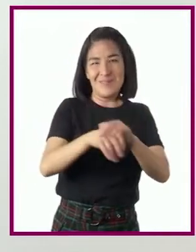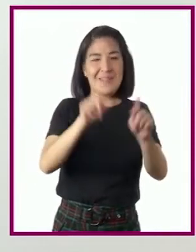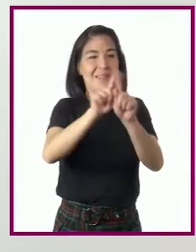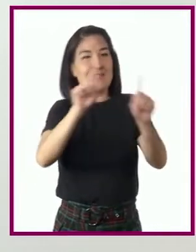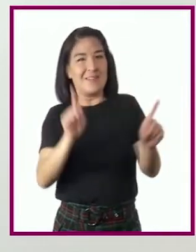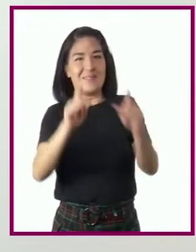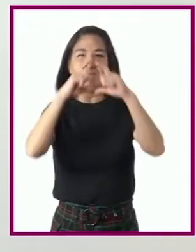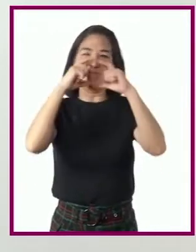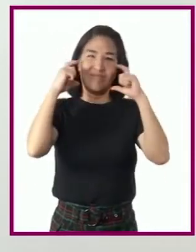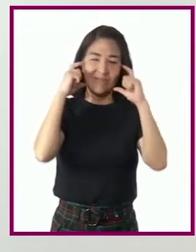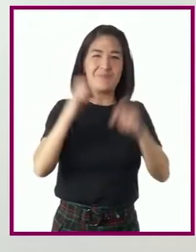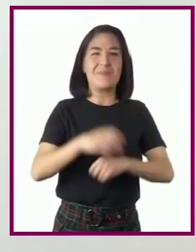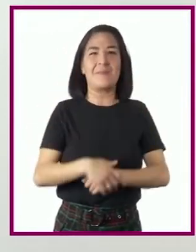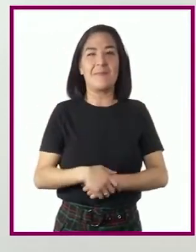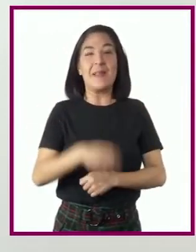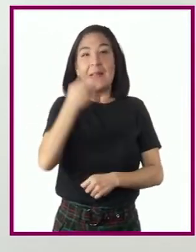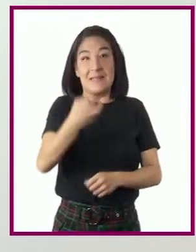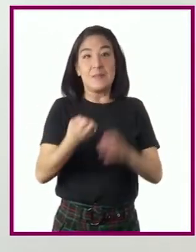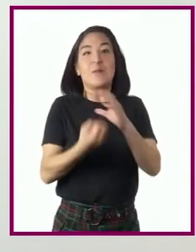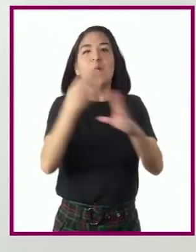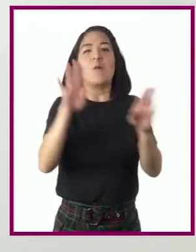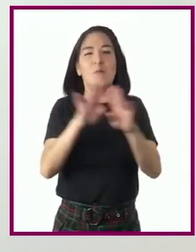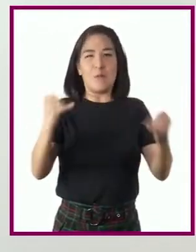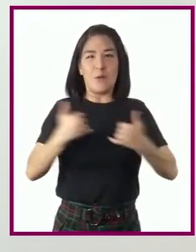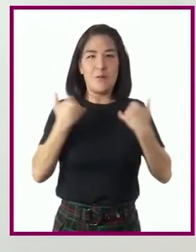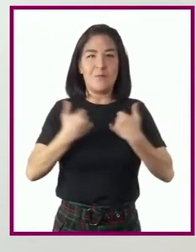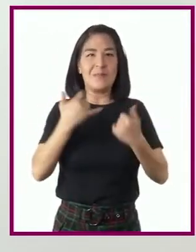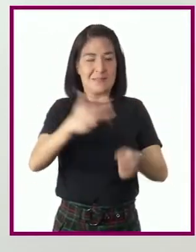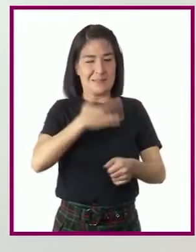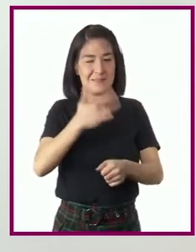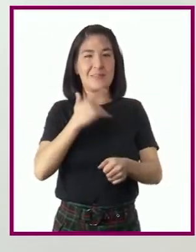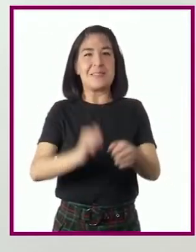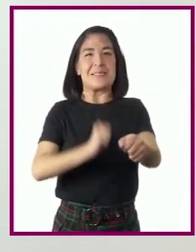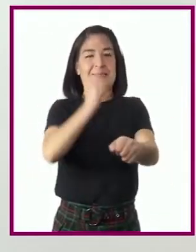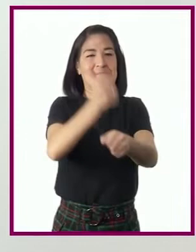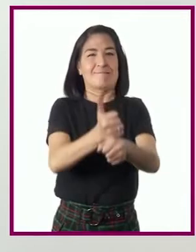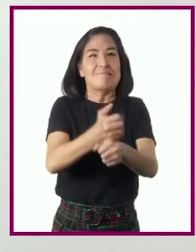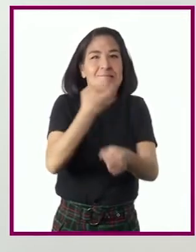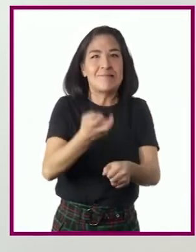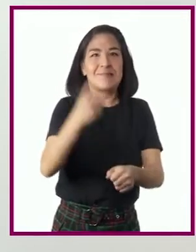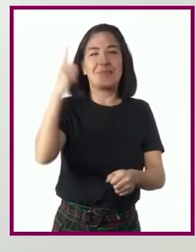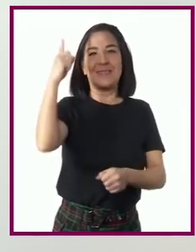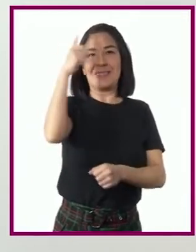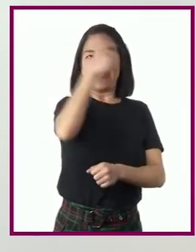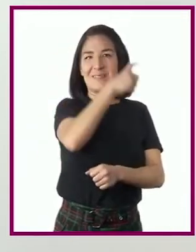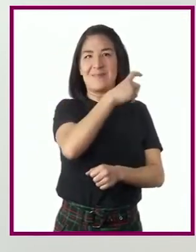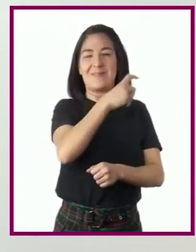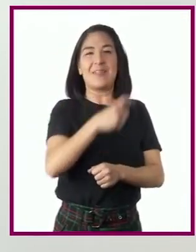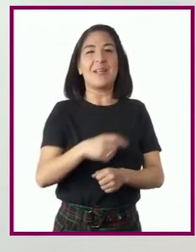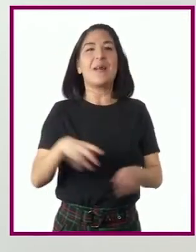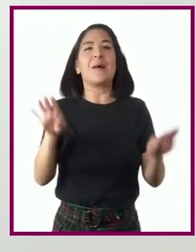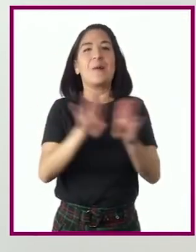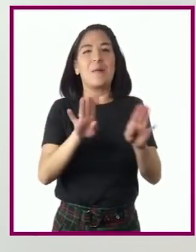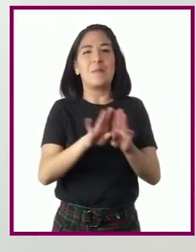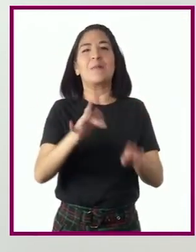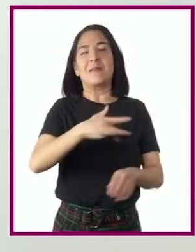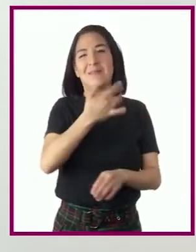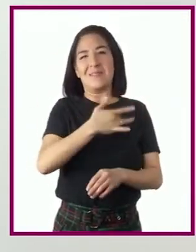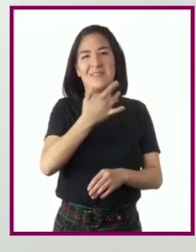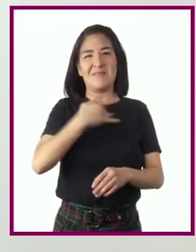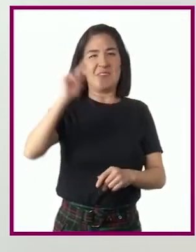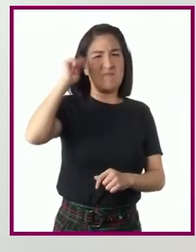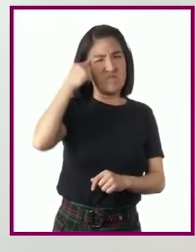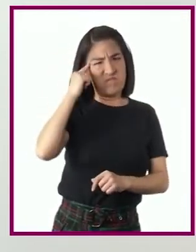es la forma en la que estos jóvenes se han adaptado a las circunstancias. La emoción de enojo por no dejarlos entrar